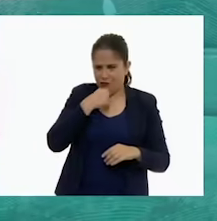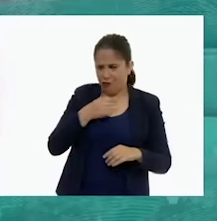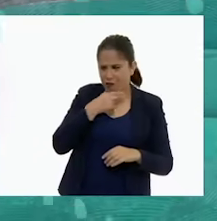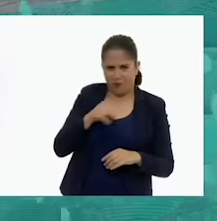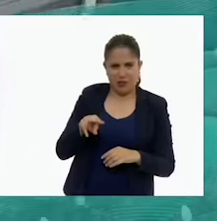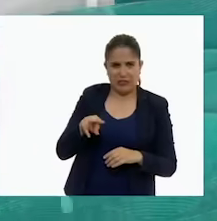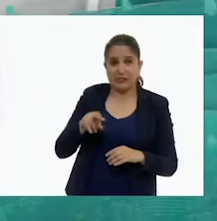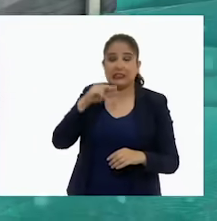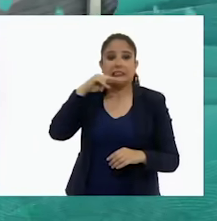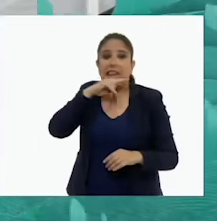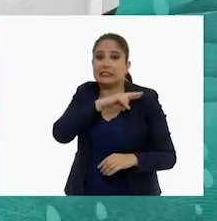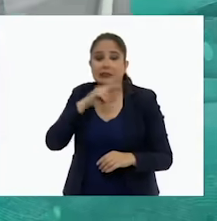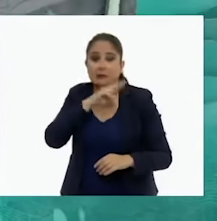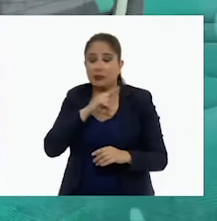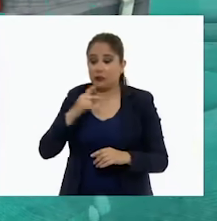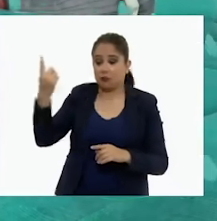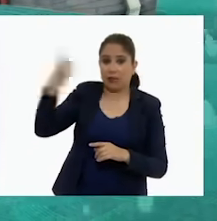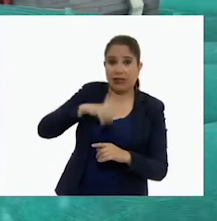Gracias.